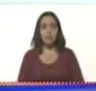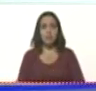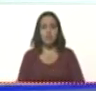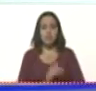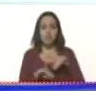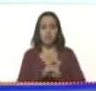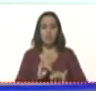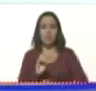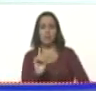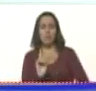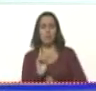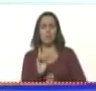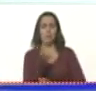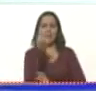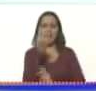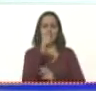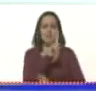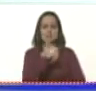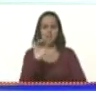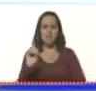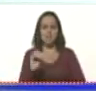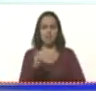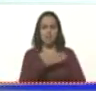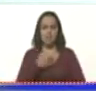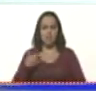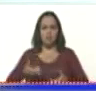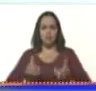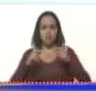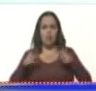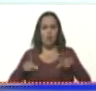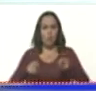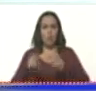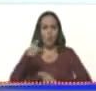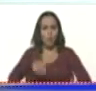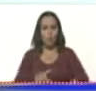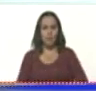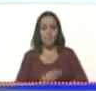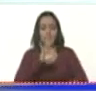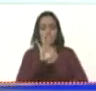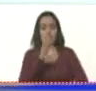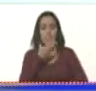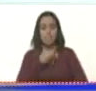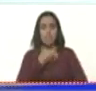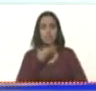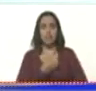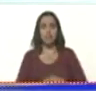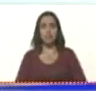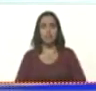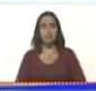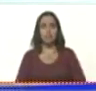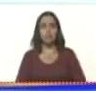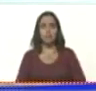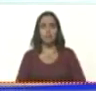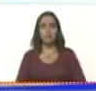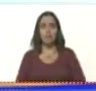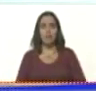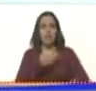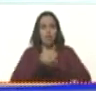las primeras 100 y quiero empezar a inaugurarlas a partir de hoy, 3 de diciembre. ¿Y cómo